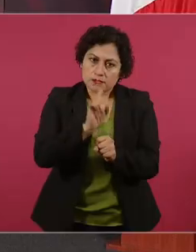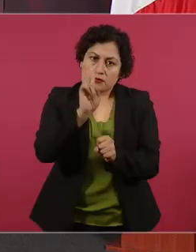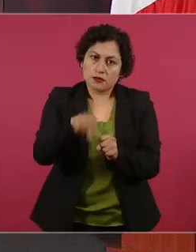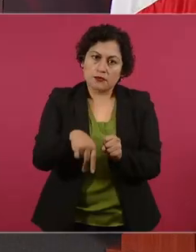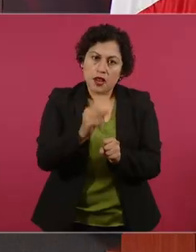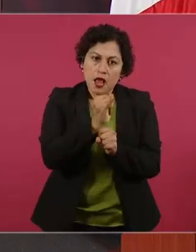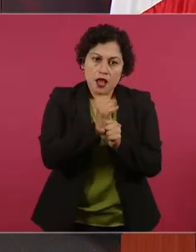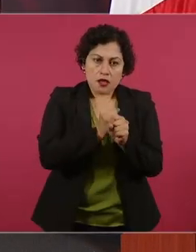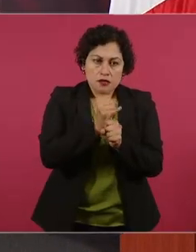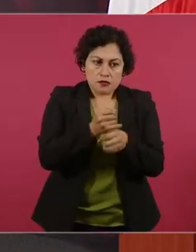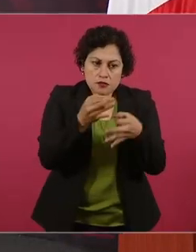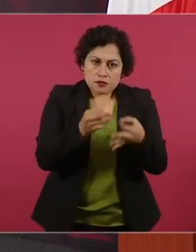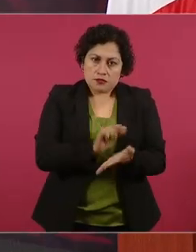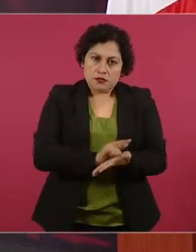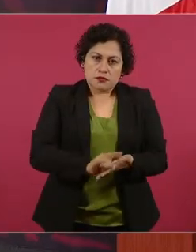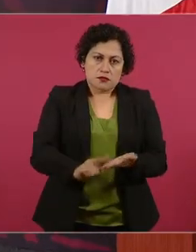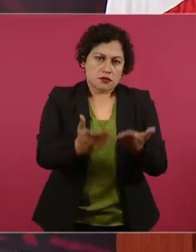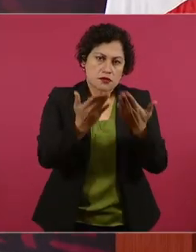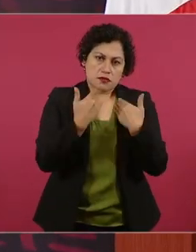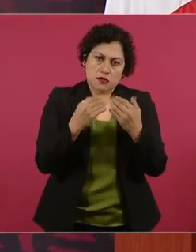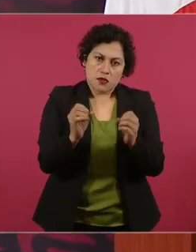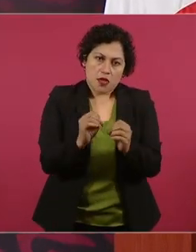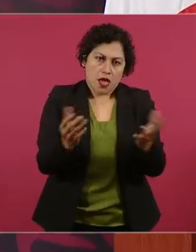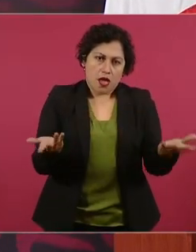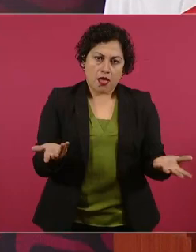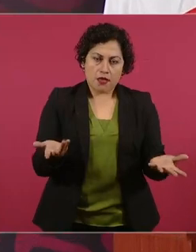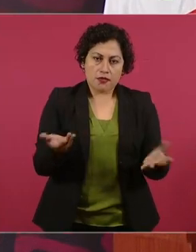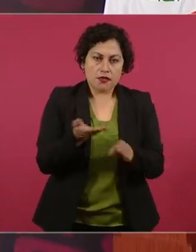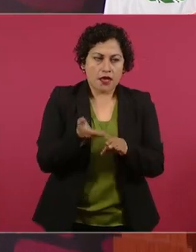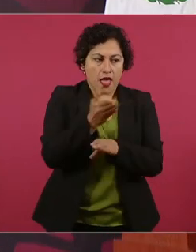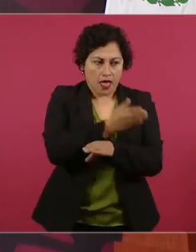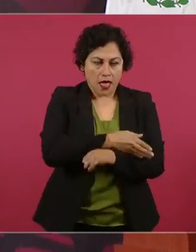torcieron a propósito.